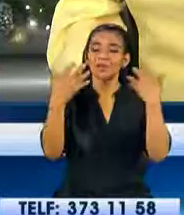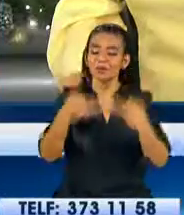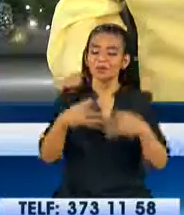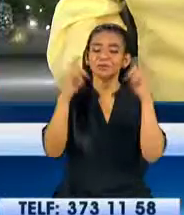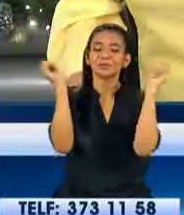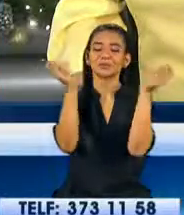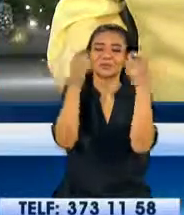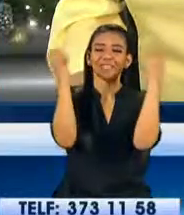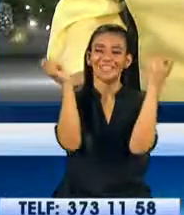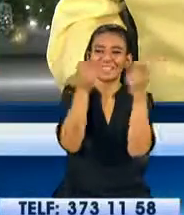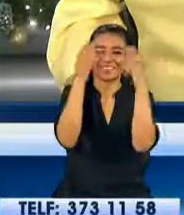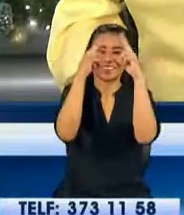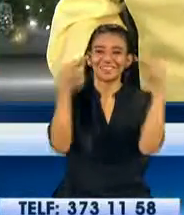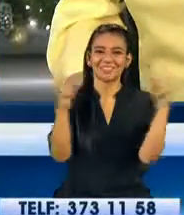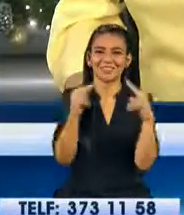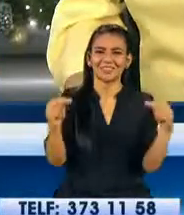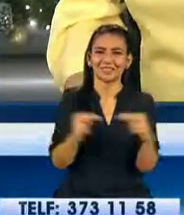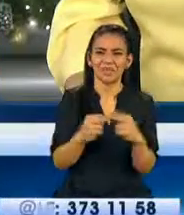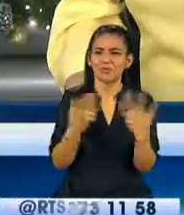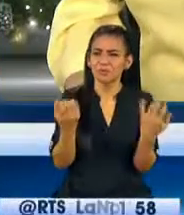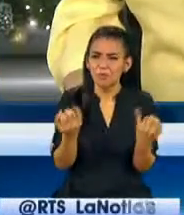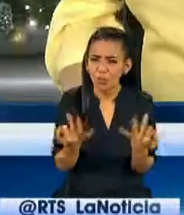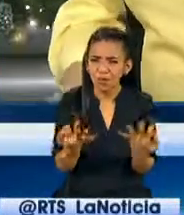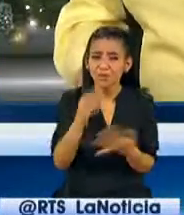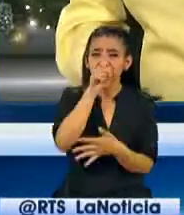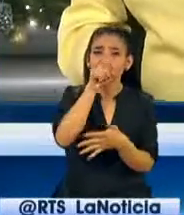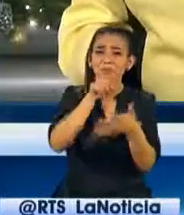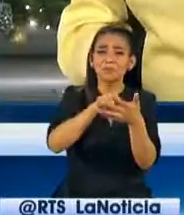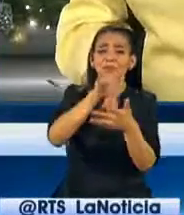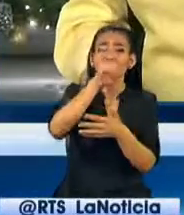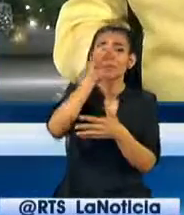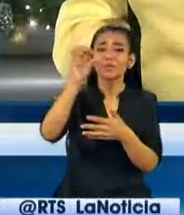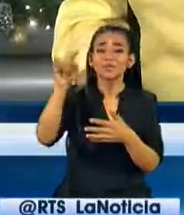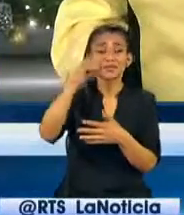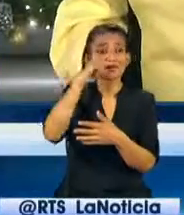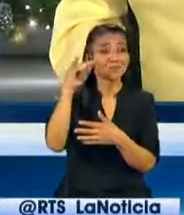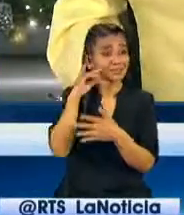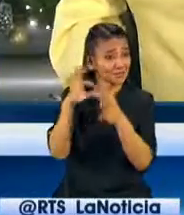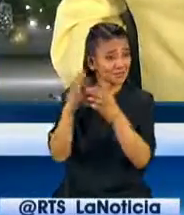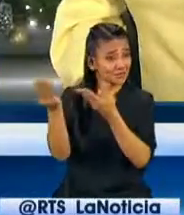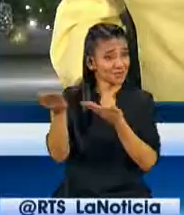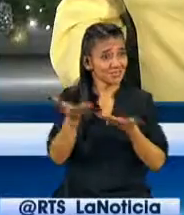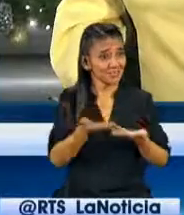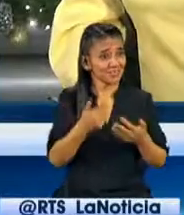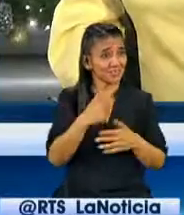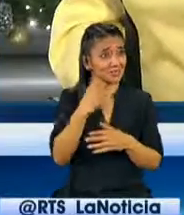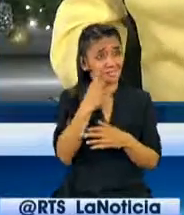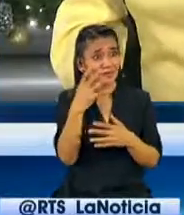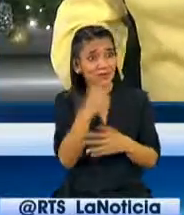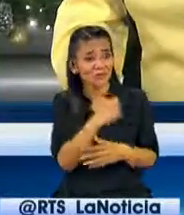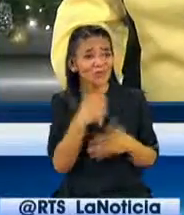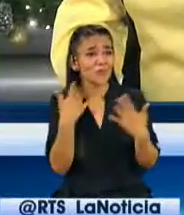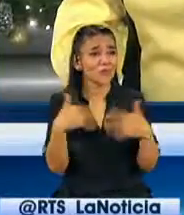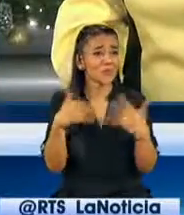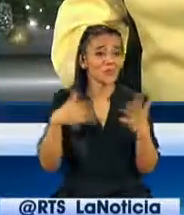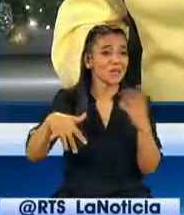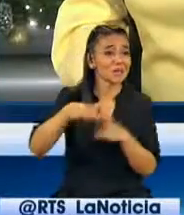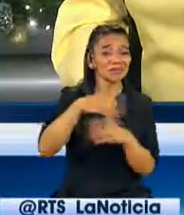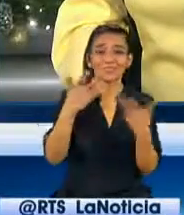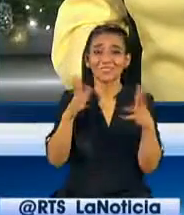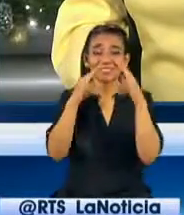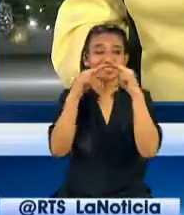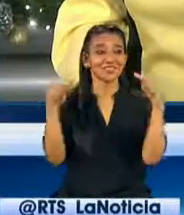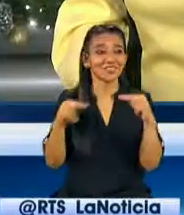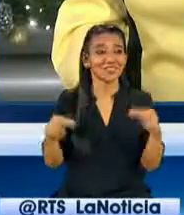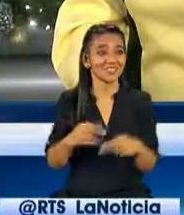a 1.400 niños. Ay, es bastante, Sofía, adelante, cuéntanos por favor. Se nota que se vive ahí un ambiente navideño